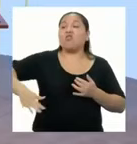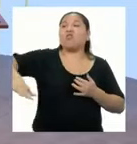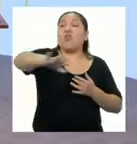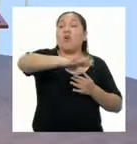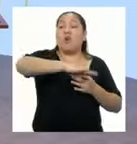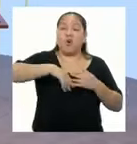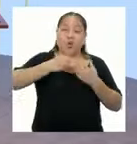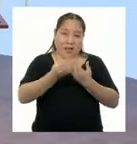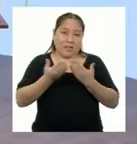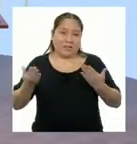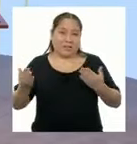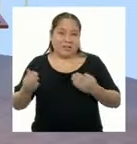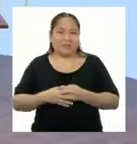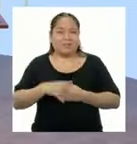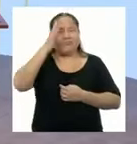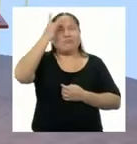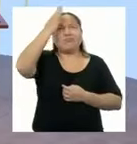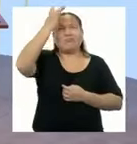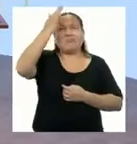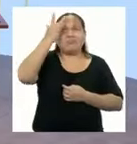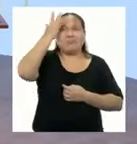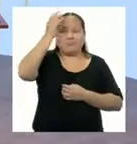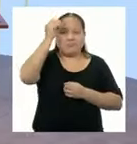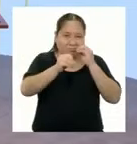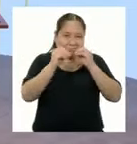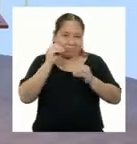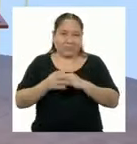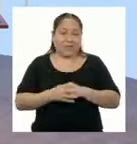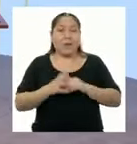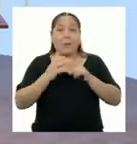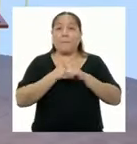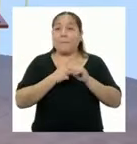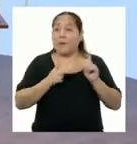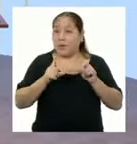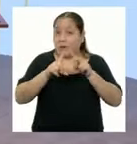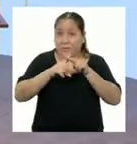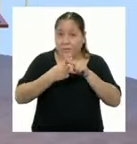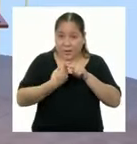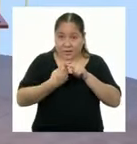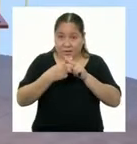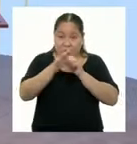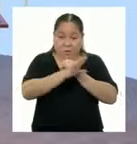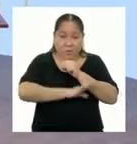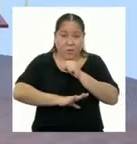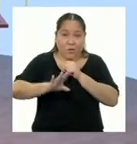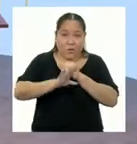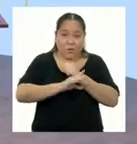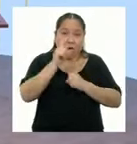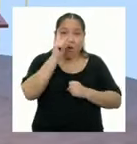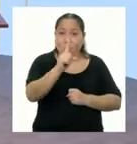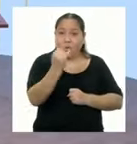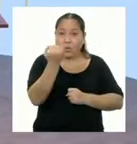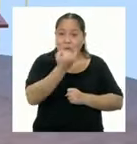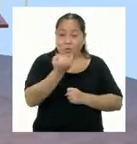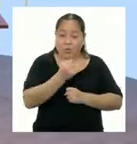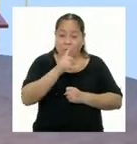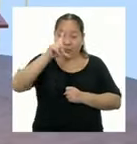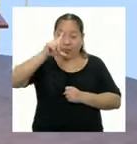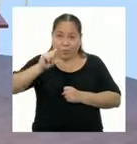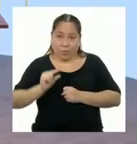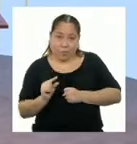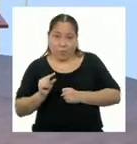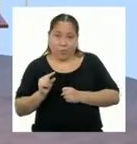¡Sí! Hagan volar su imaginación, pero empiecen por lo básico. Un dibujo a escala